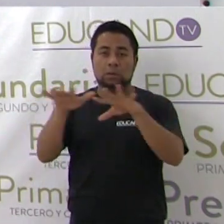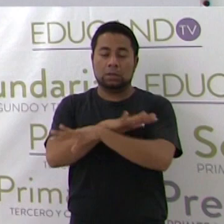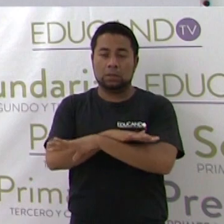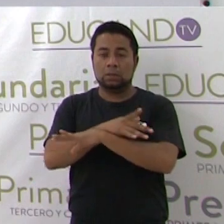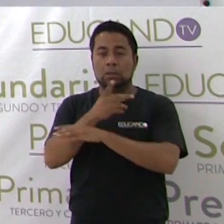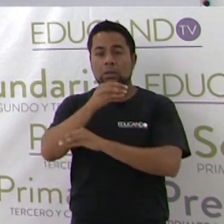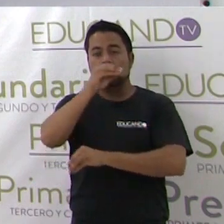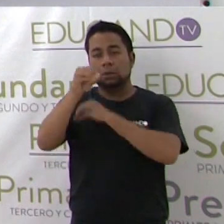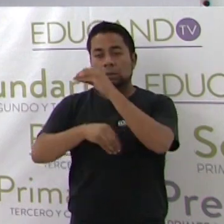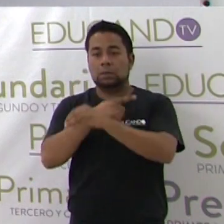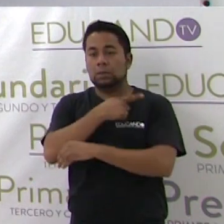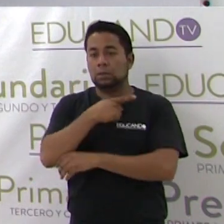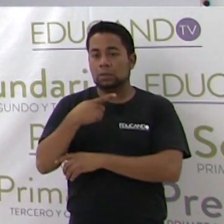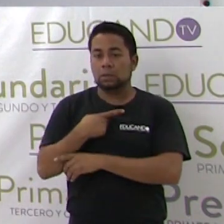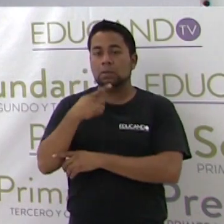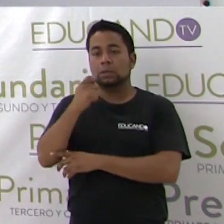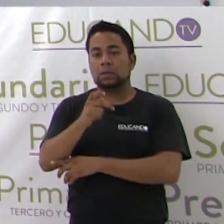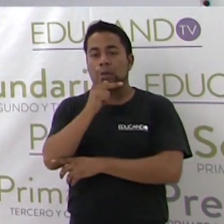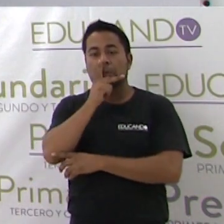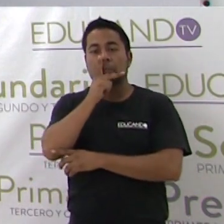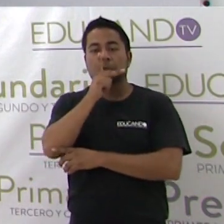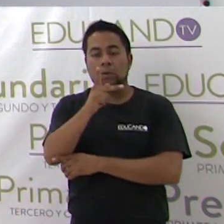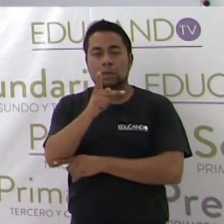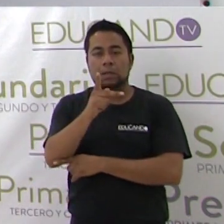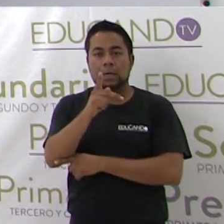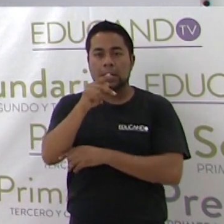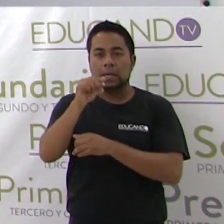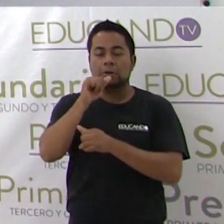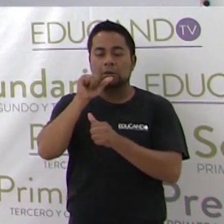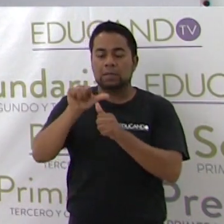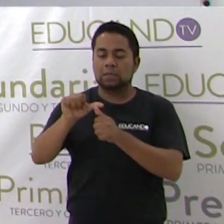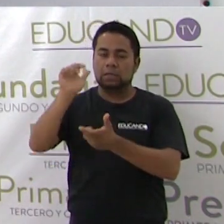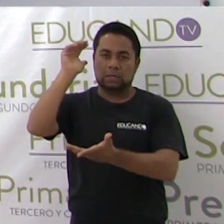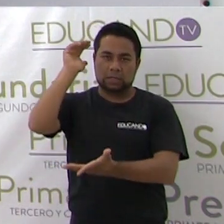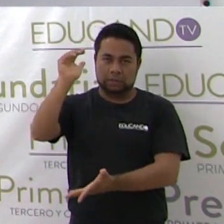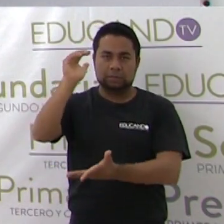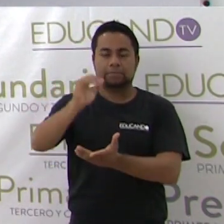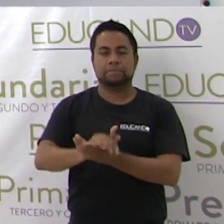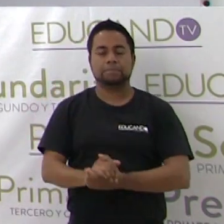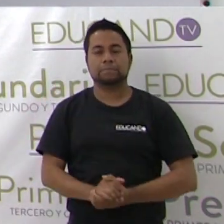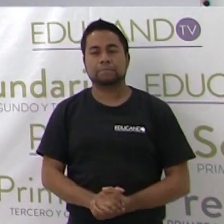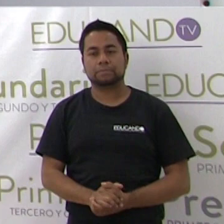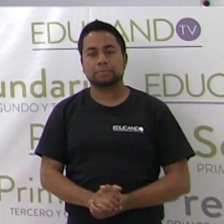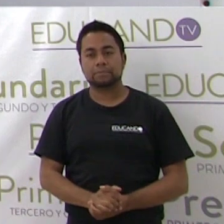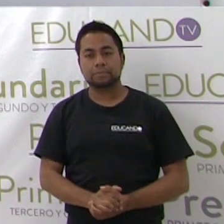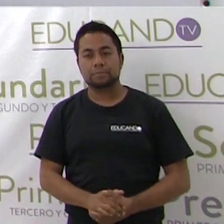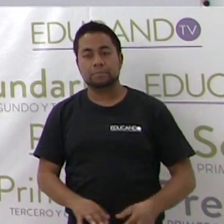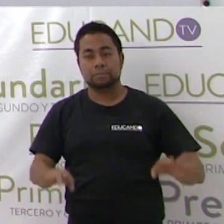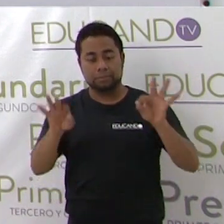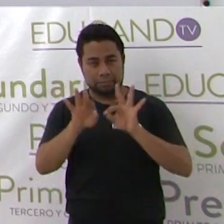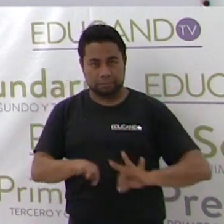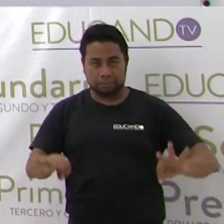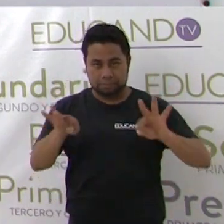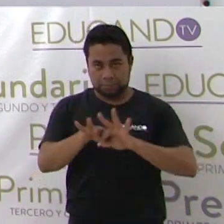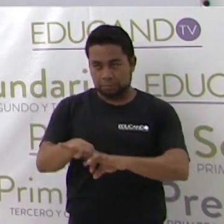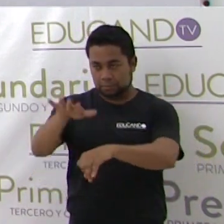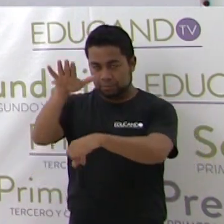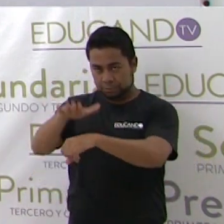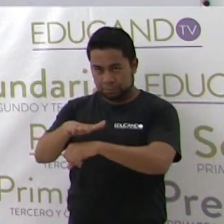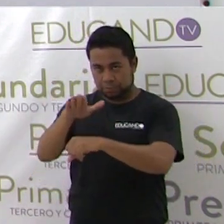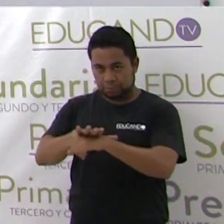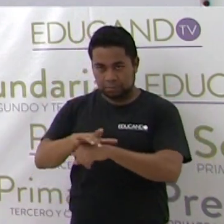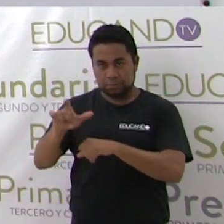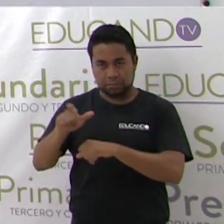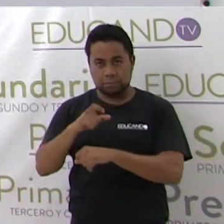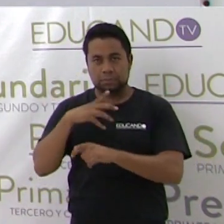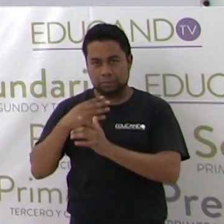y poner la P en mayúscula. Es importante, niños y niñas, que a lo largo